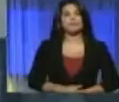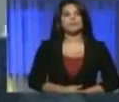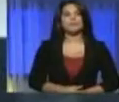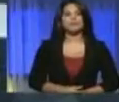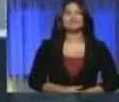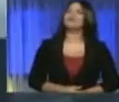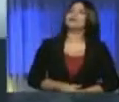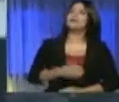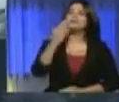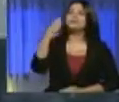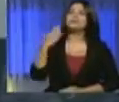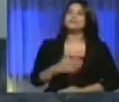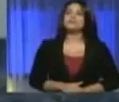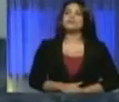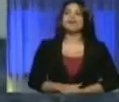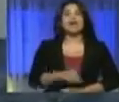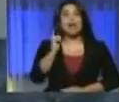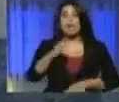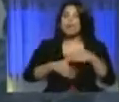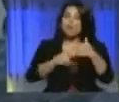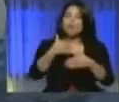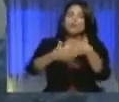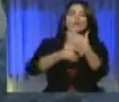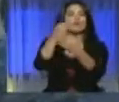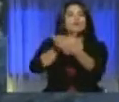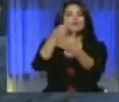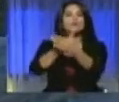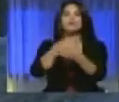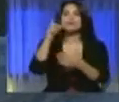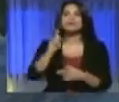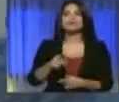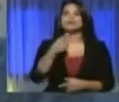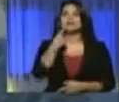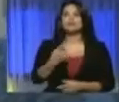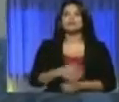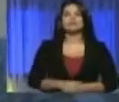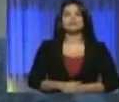bien. Ahí vamos dándole. Pero yo quiero, como tú sabes,